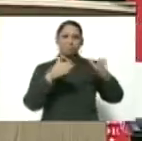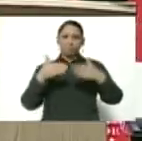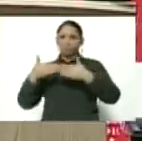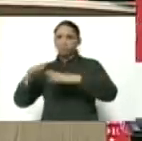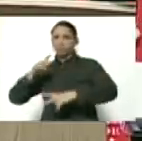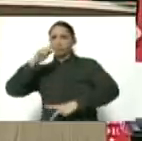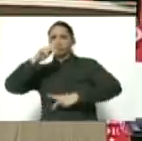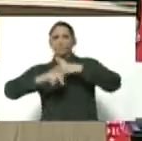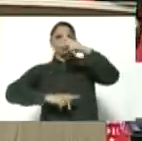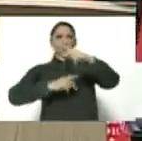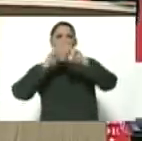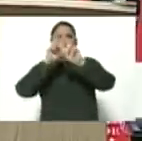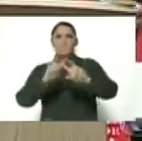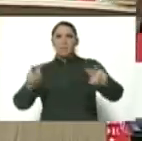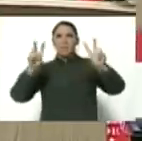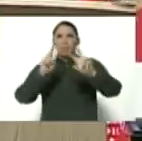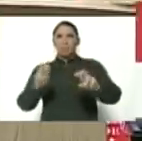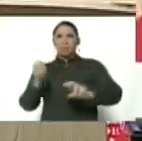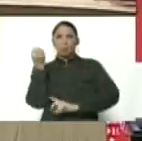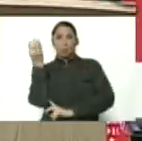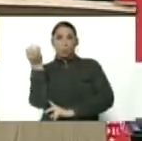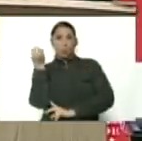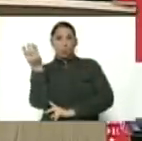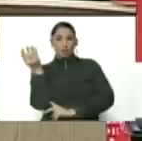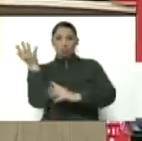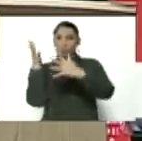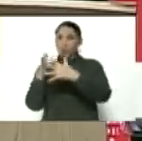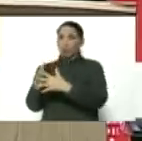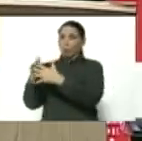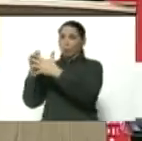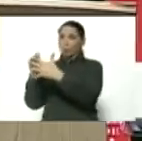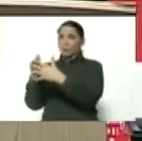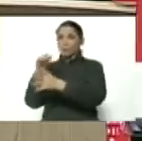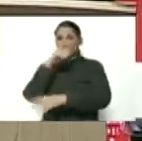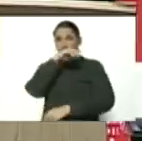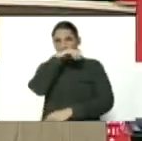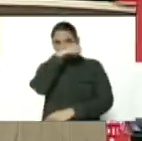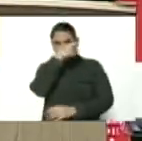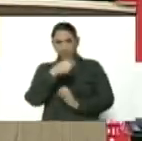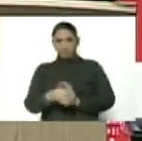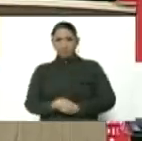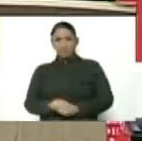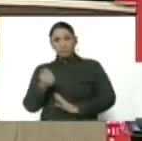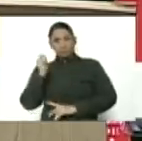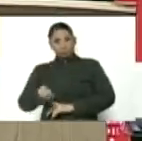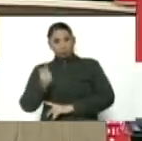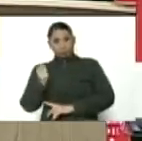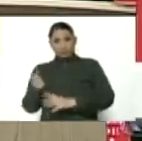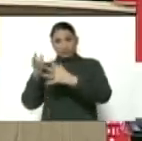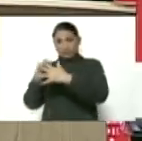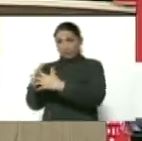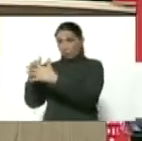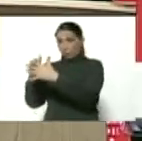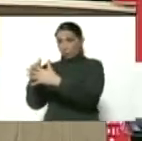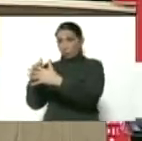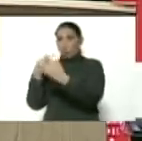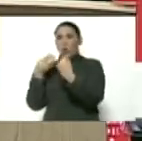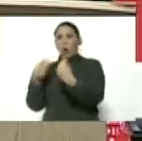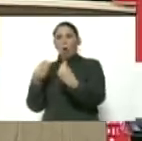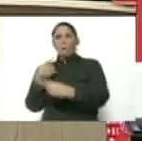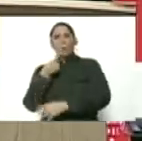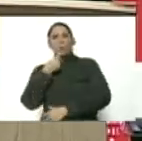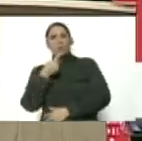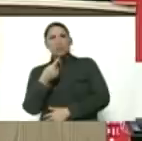de investigación en el Congreso de los Estados Unidos de Norteamérica, en tribunales de los Estados Unidos de Norteamérica, como revela